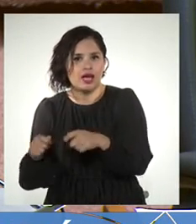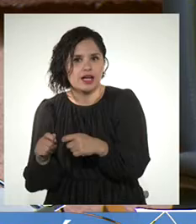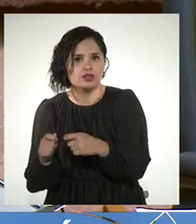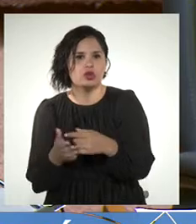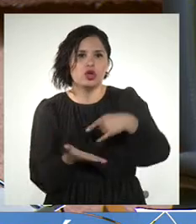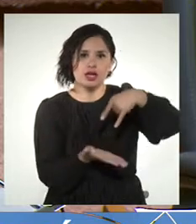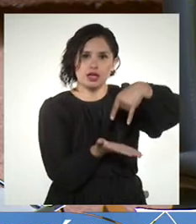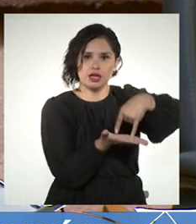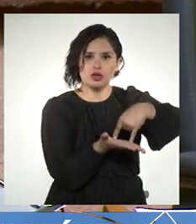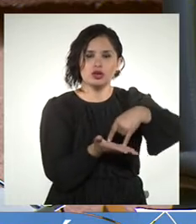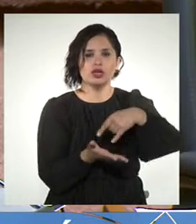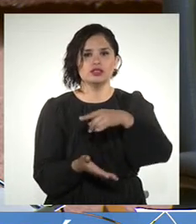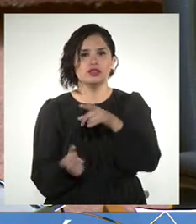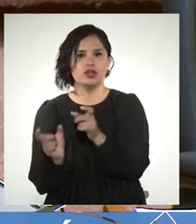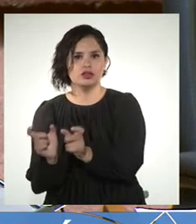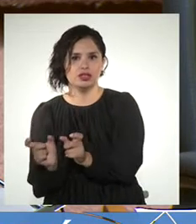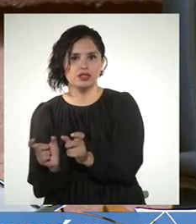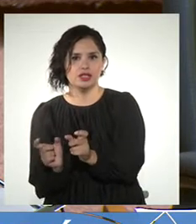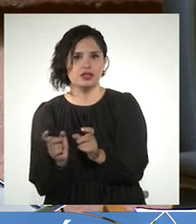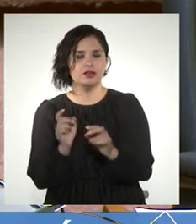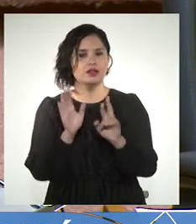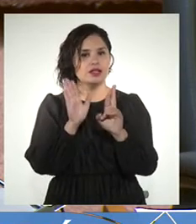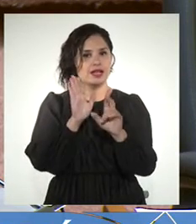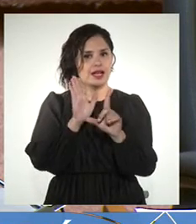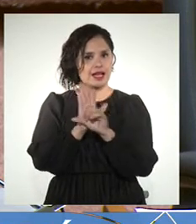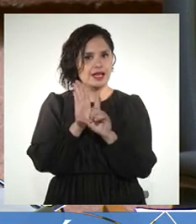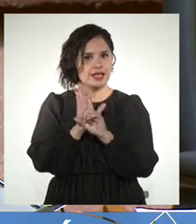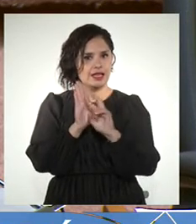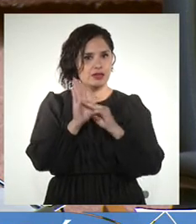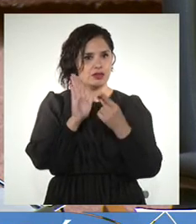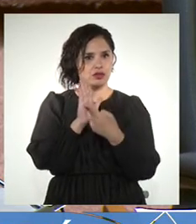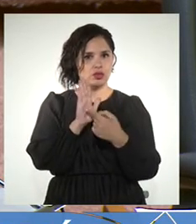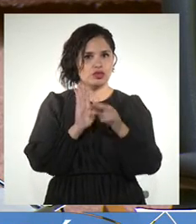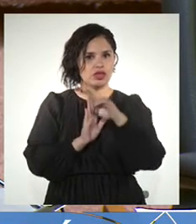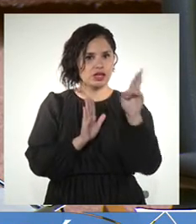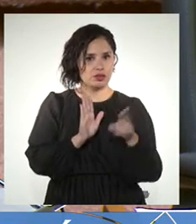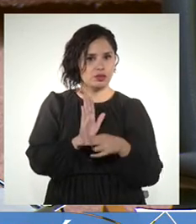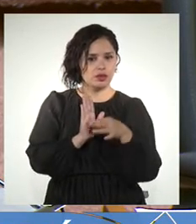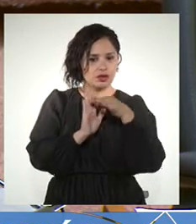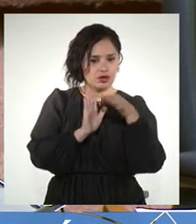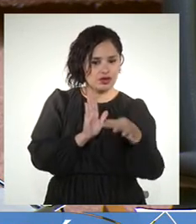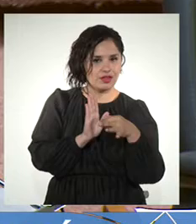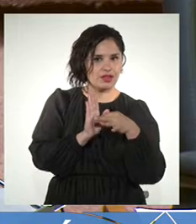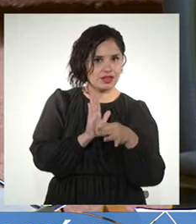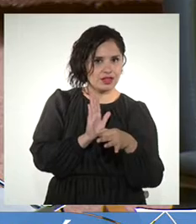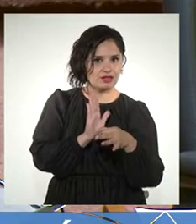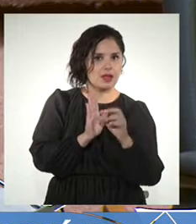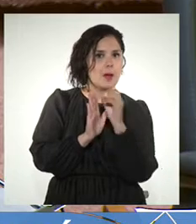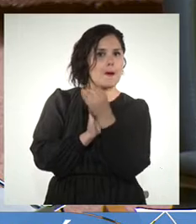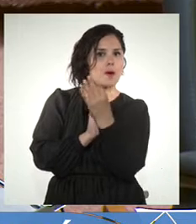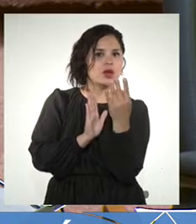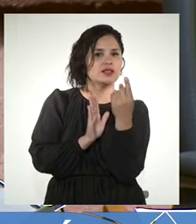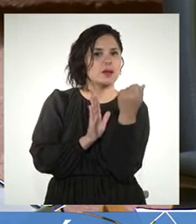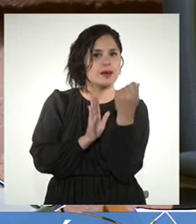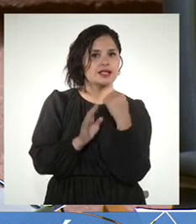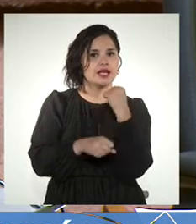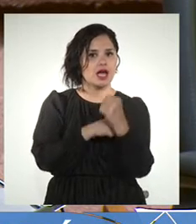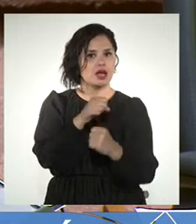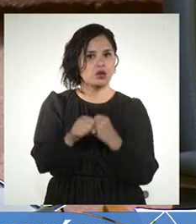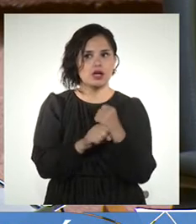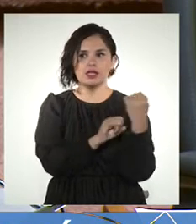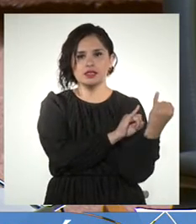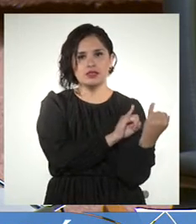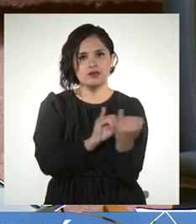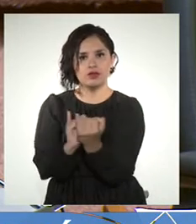ya que la Ley de la República de Presupuestos cada año definirá los montos anuales y se rendirán cuenta a la Comisión